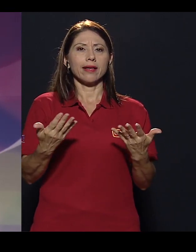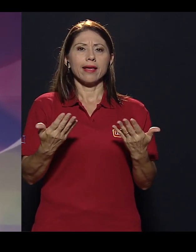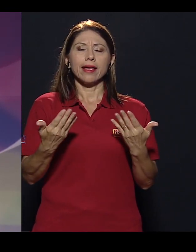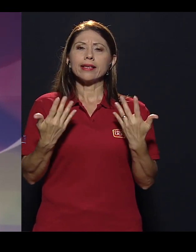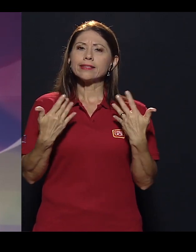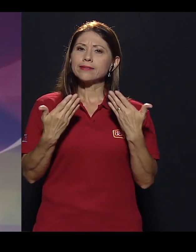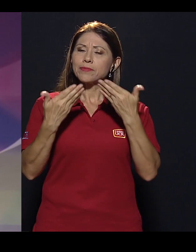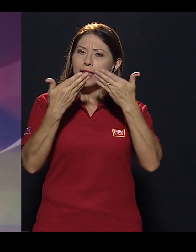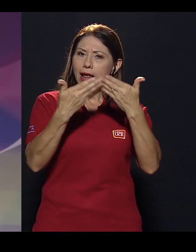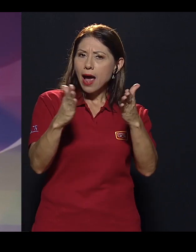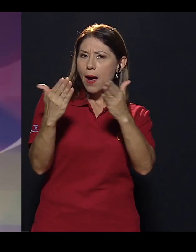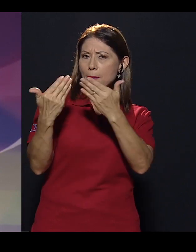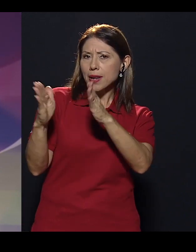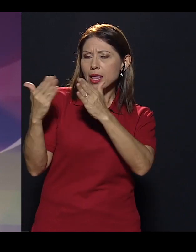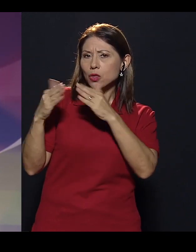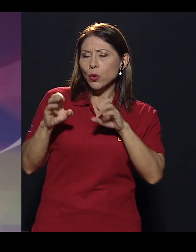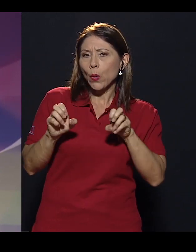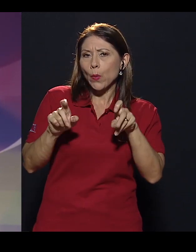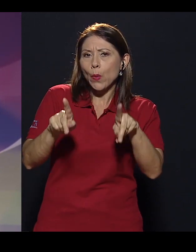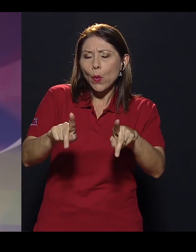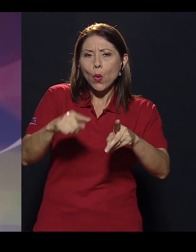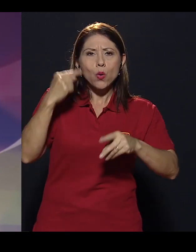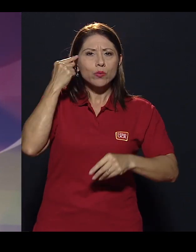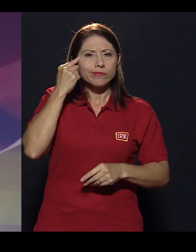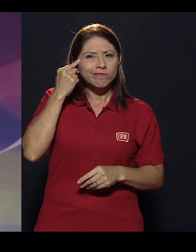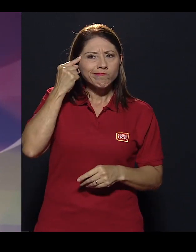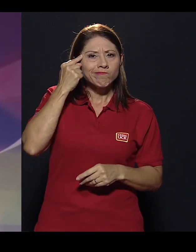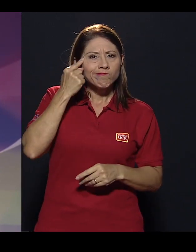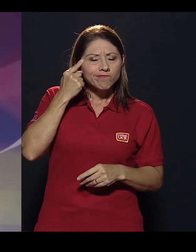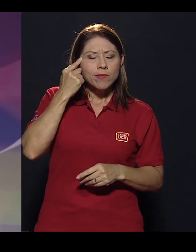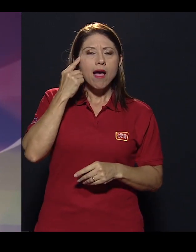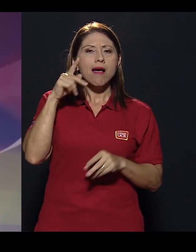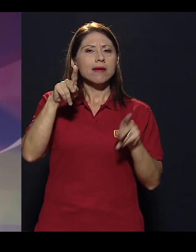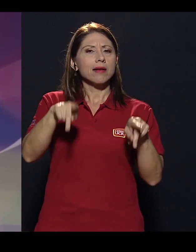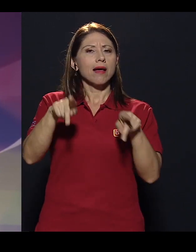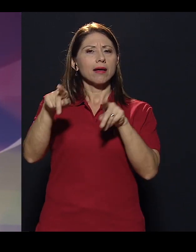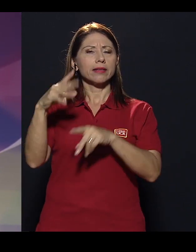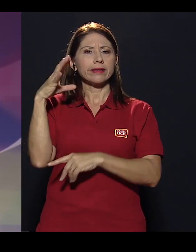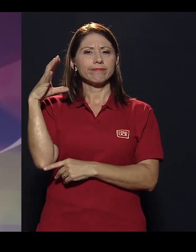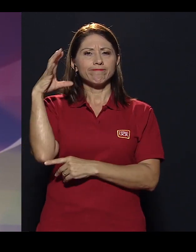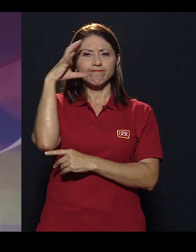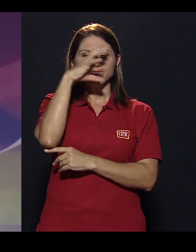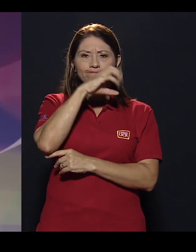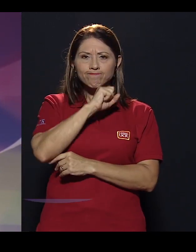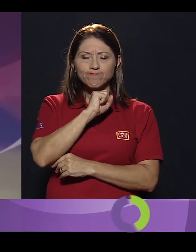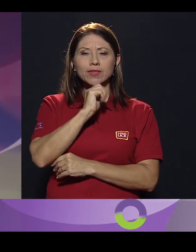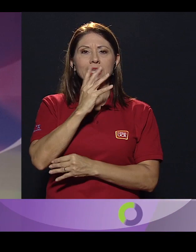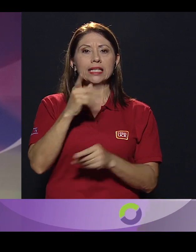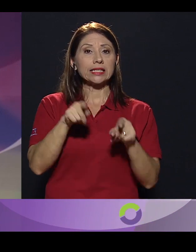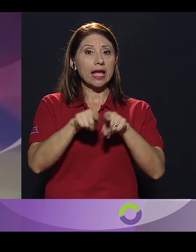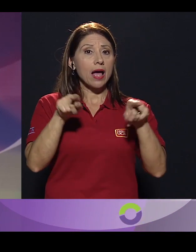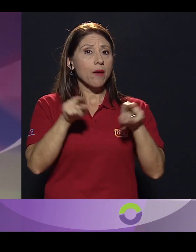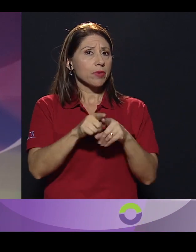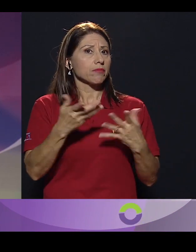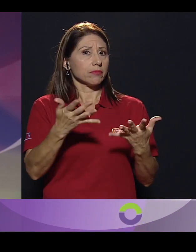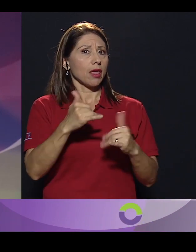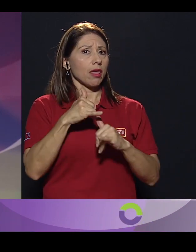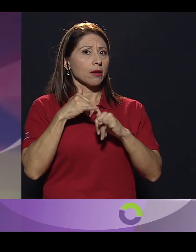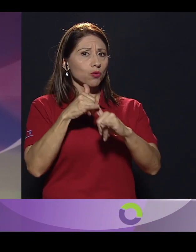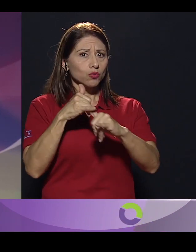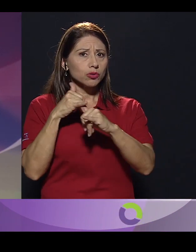ir abriendo también esos espacios de reflexión, de toma de conciencia y por qué no también